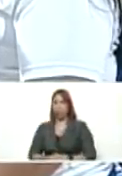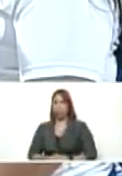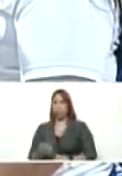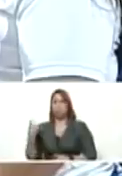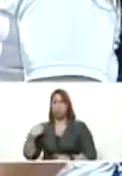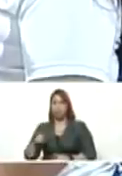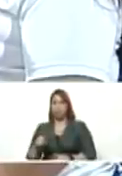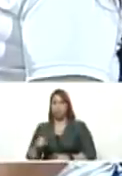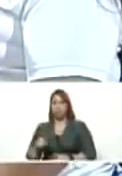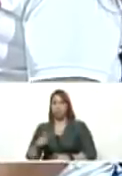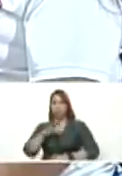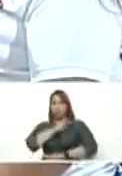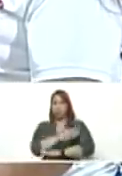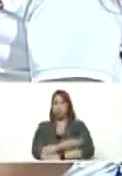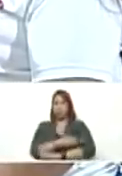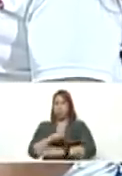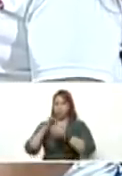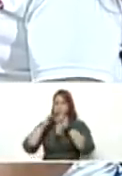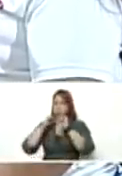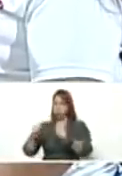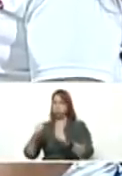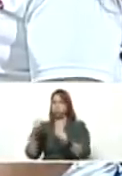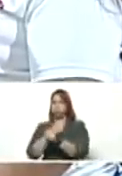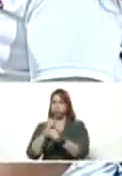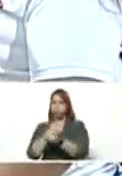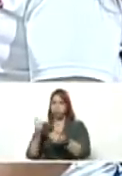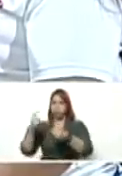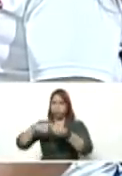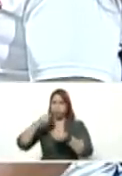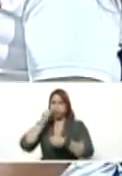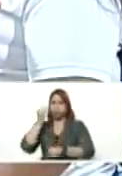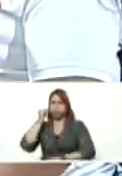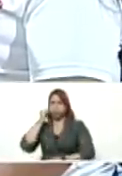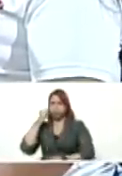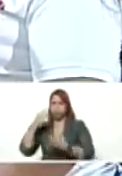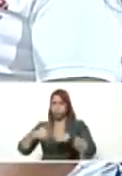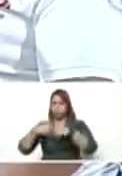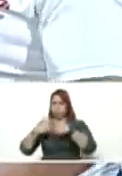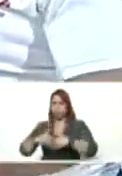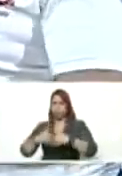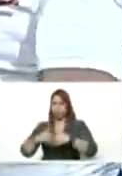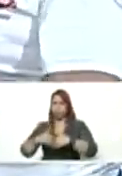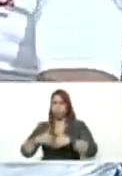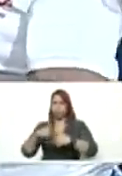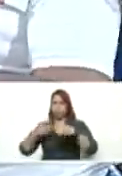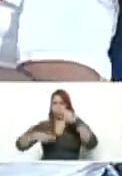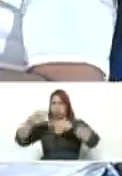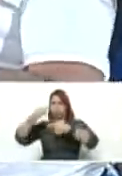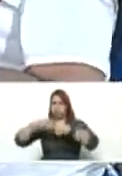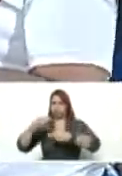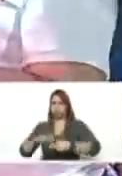tiene el empoderamiento de obrero, que es la Corporación Socialista del Cemento.